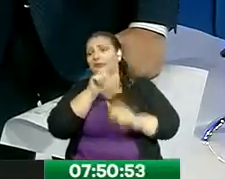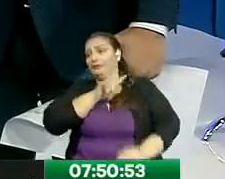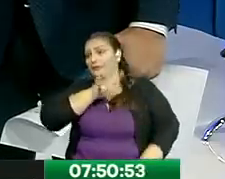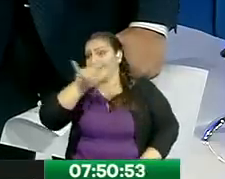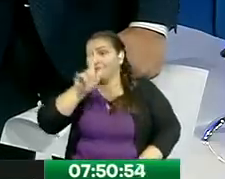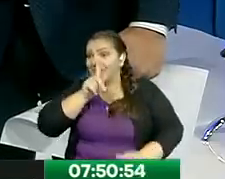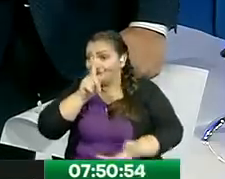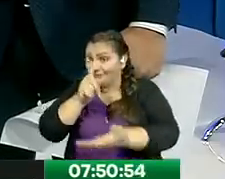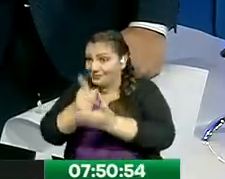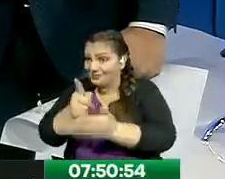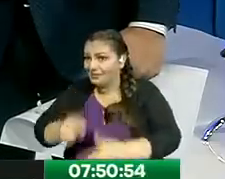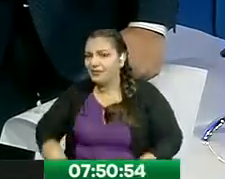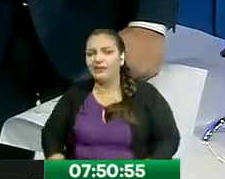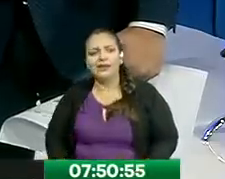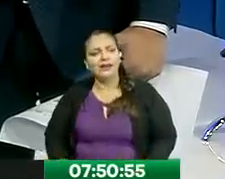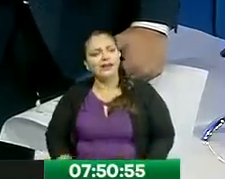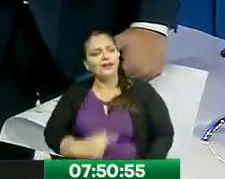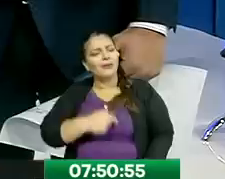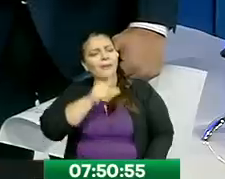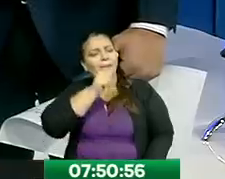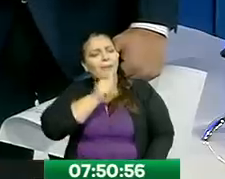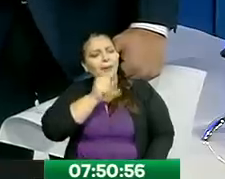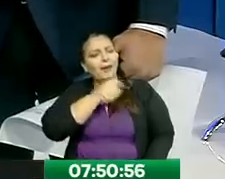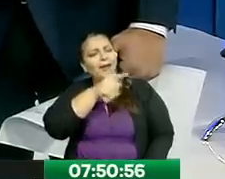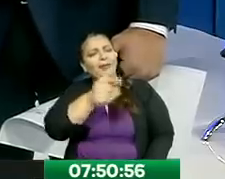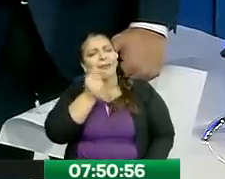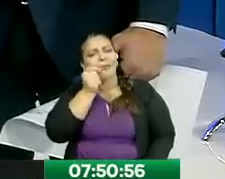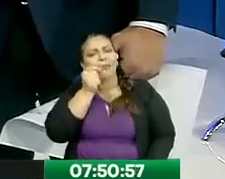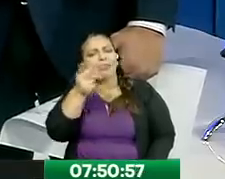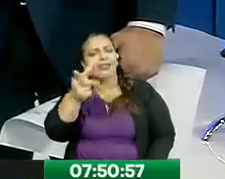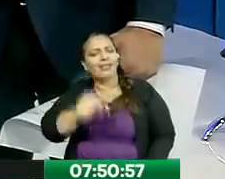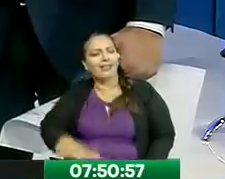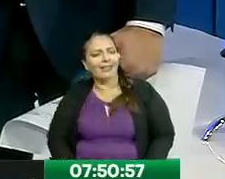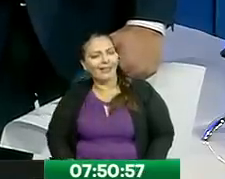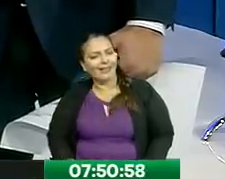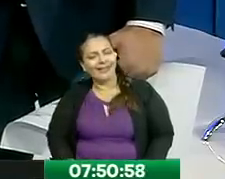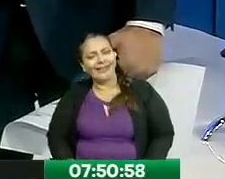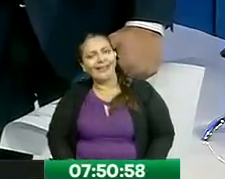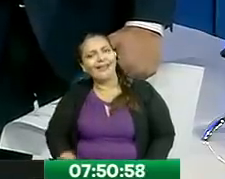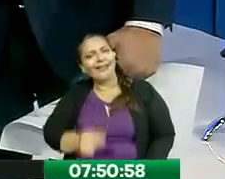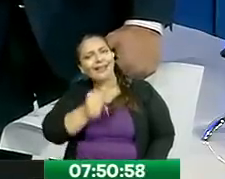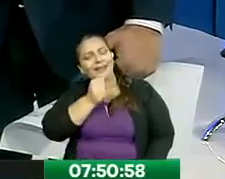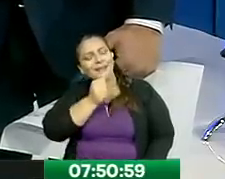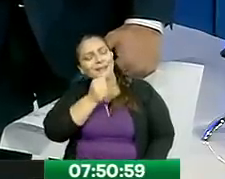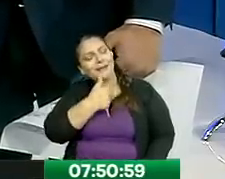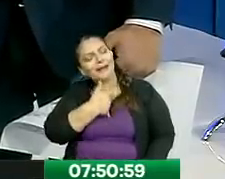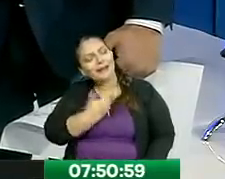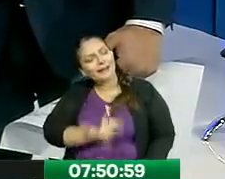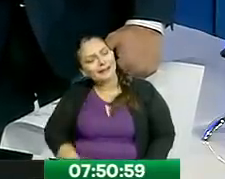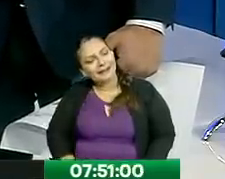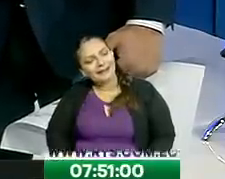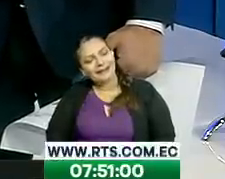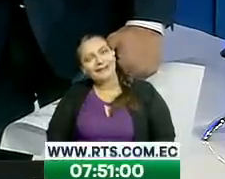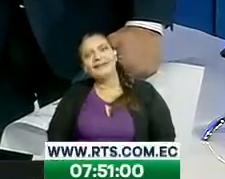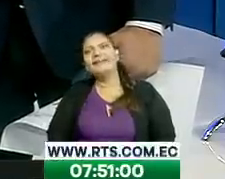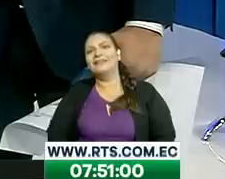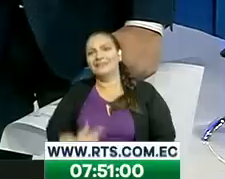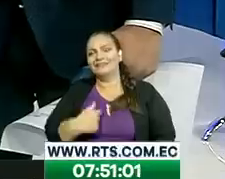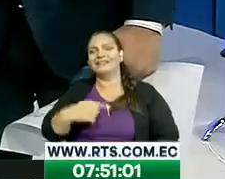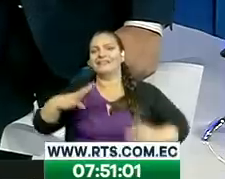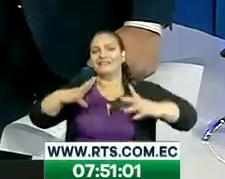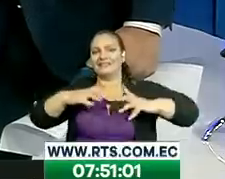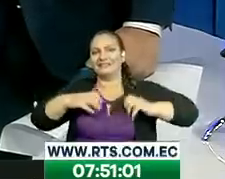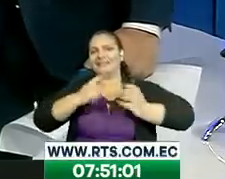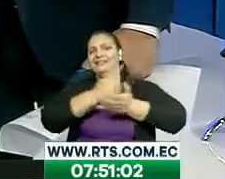bueno lo mantenía en secreto pero ya éste lo ha hecho público hay que reconocerlo si efectivamente no me verán durante 15 días porque estaríamos de vacaciones